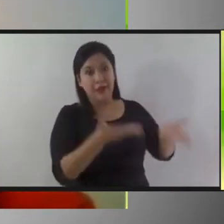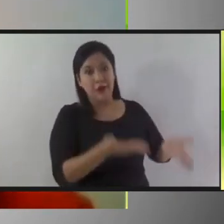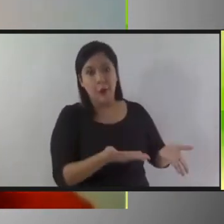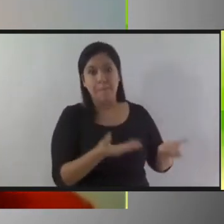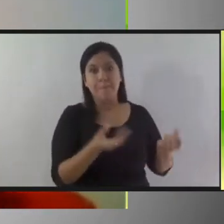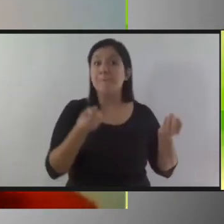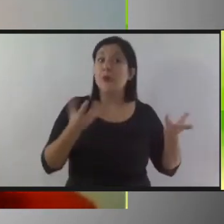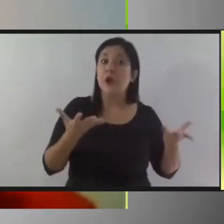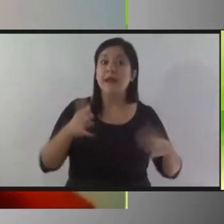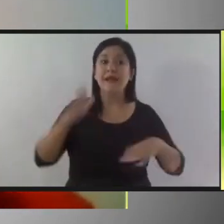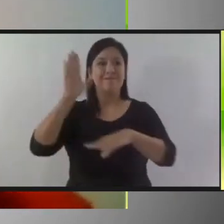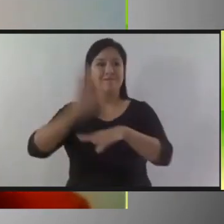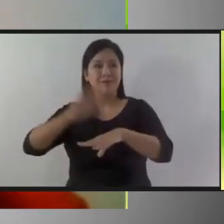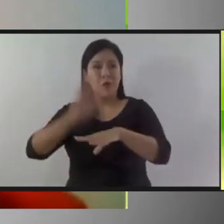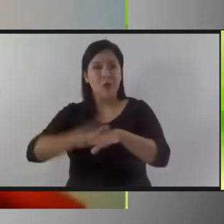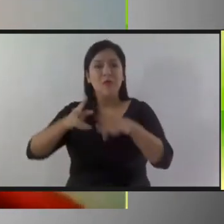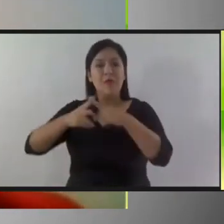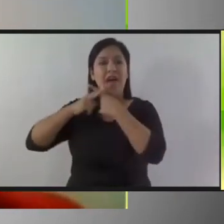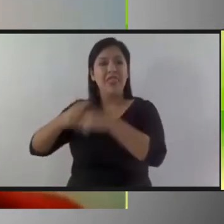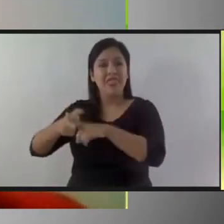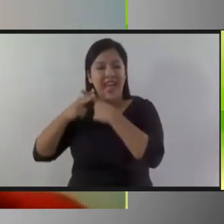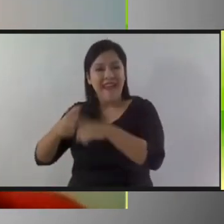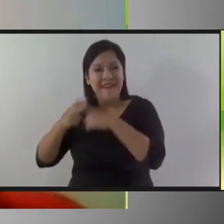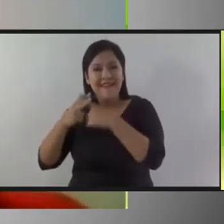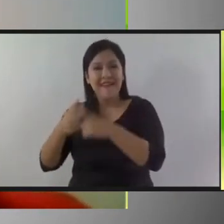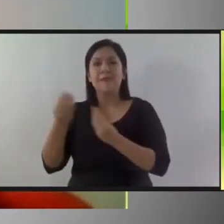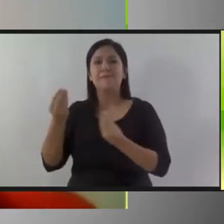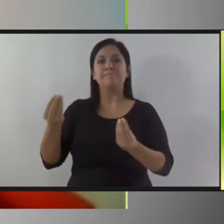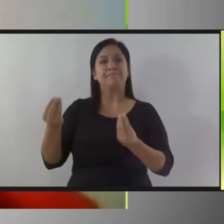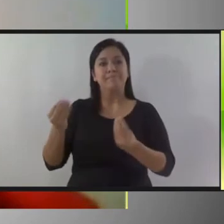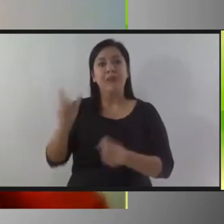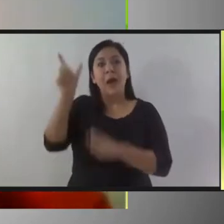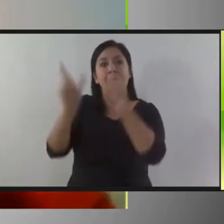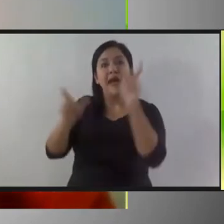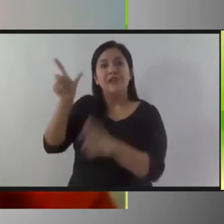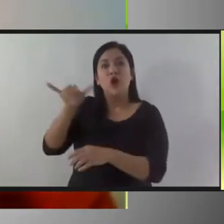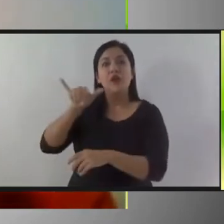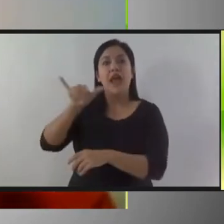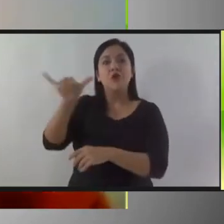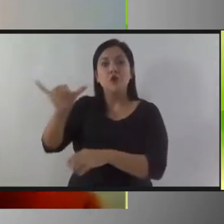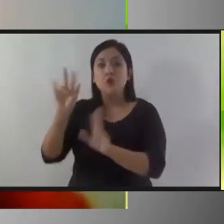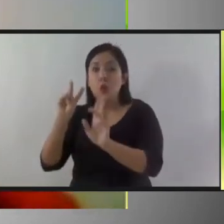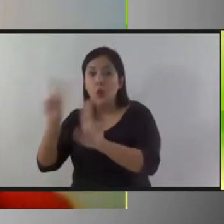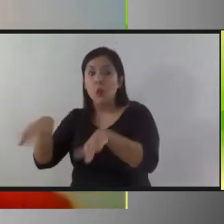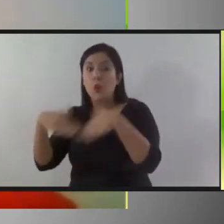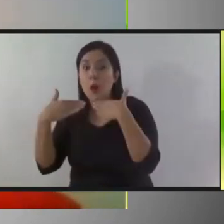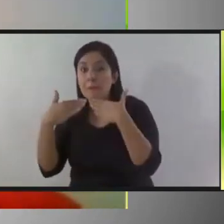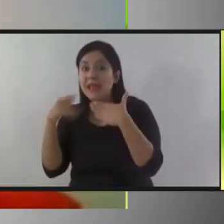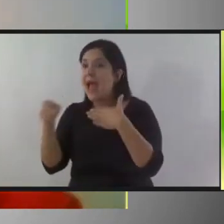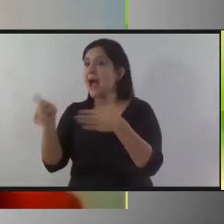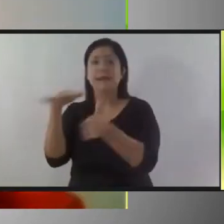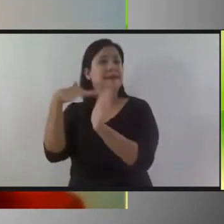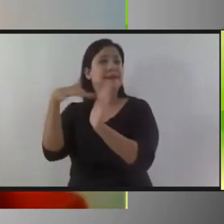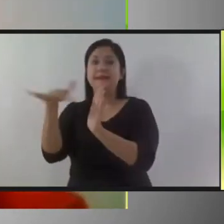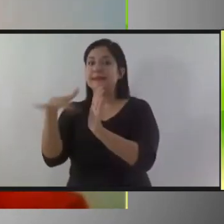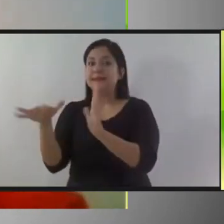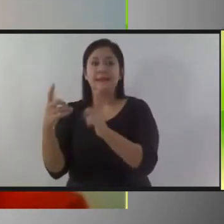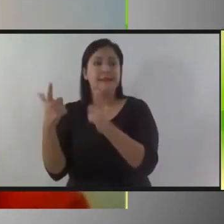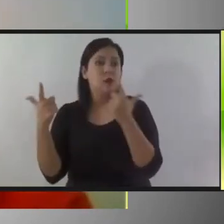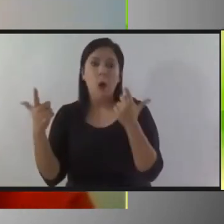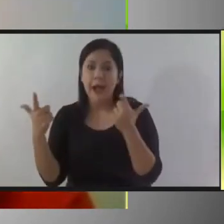condiciones técnicas no podemos brindar este recurso a quienes siguen la transmisión por YouTube.